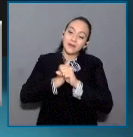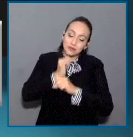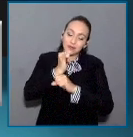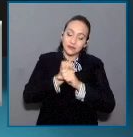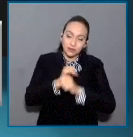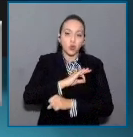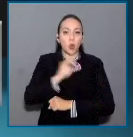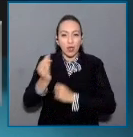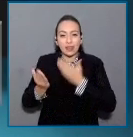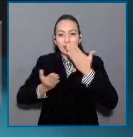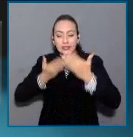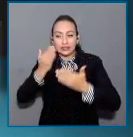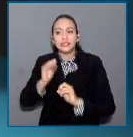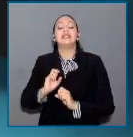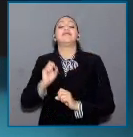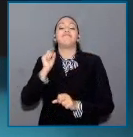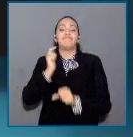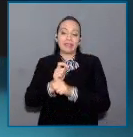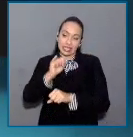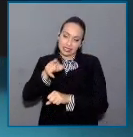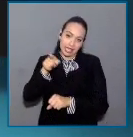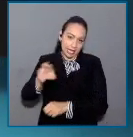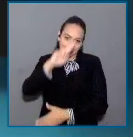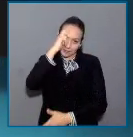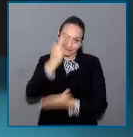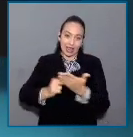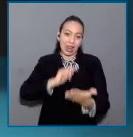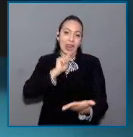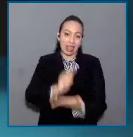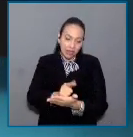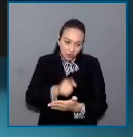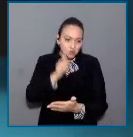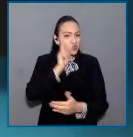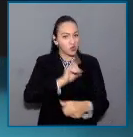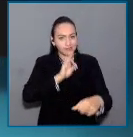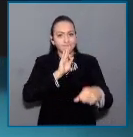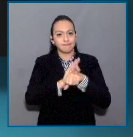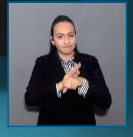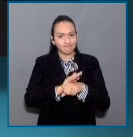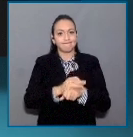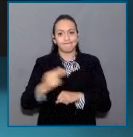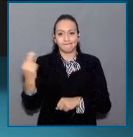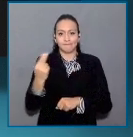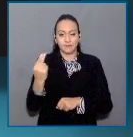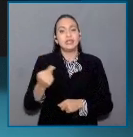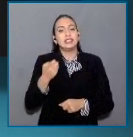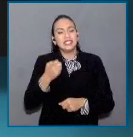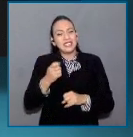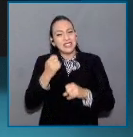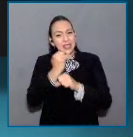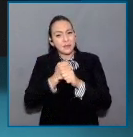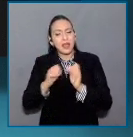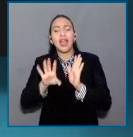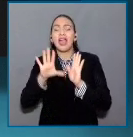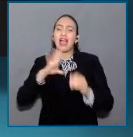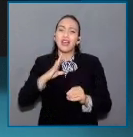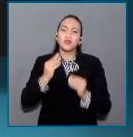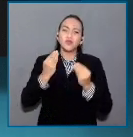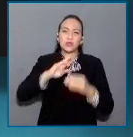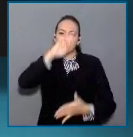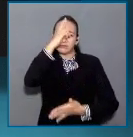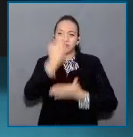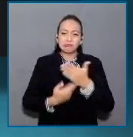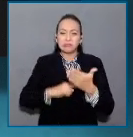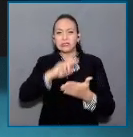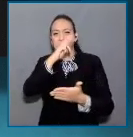se ventile en foros académicos, que se estudien sus diferentes modalidades y sobre todo se tipifiquen, se busque